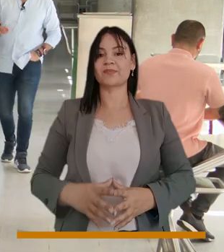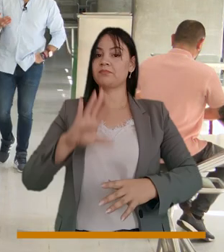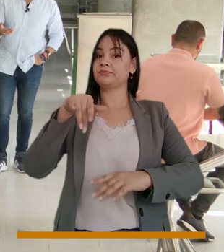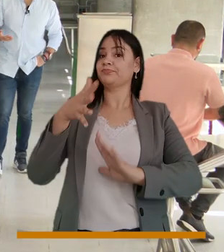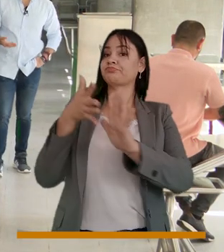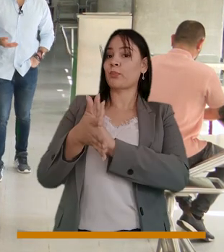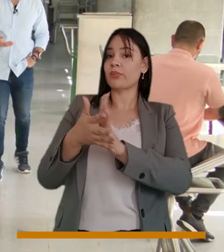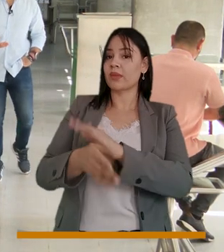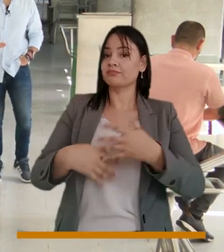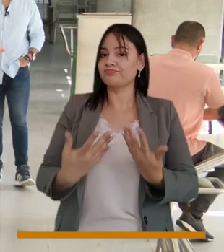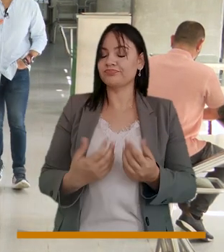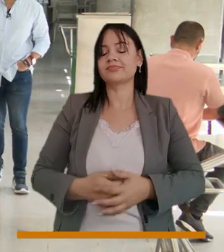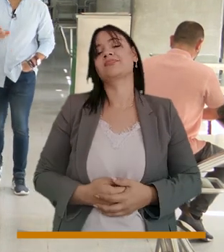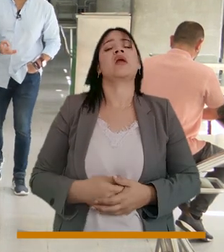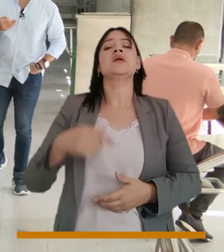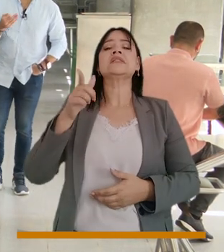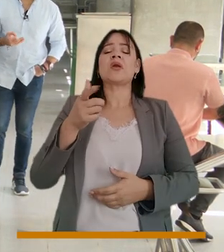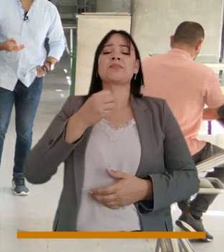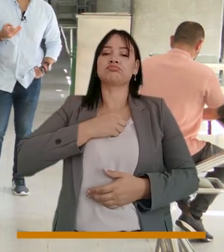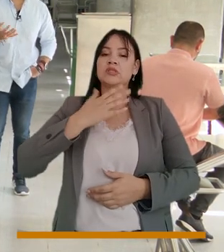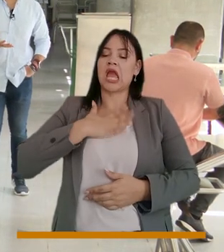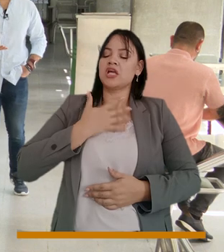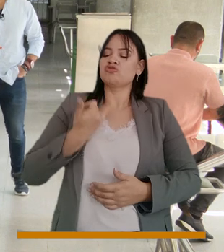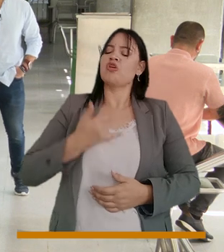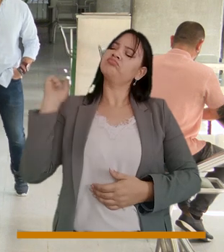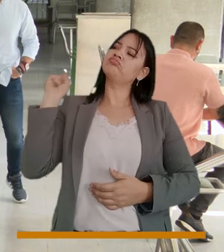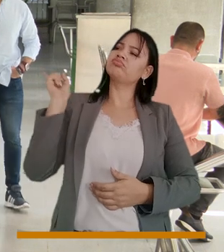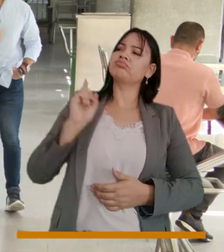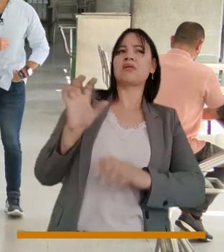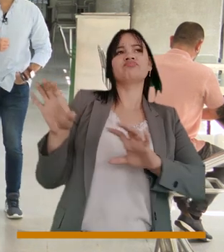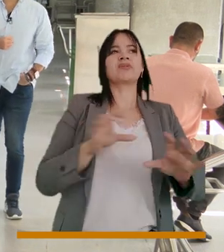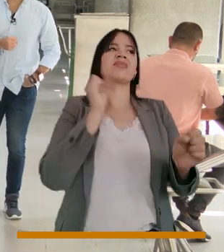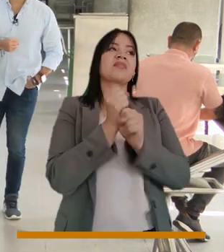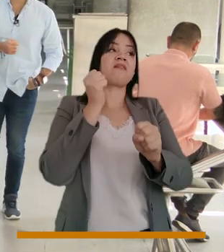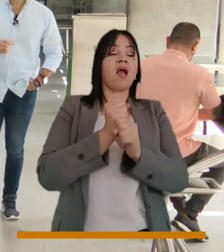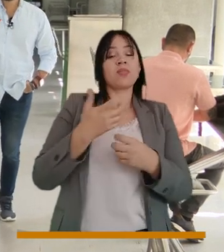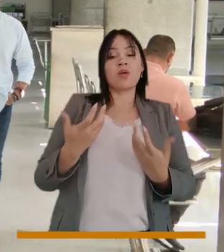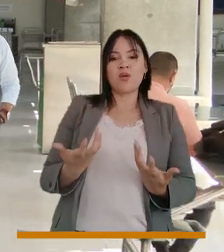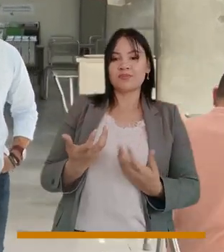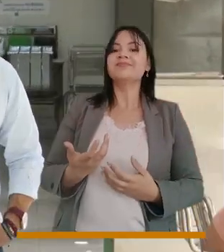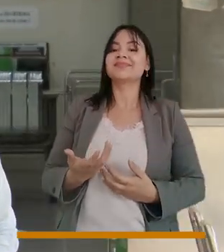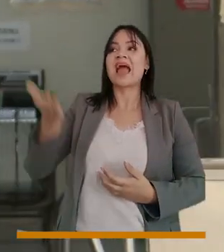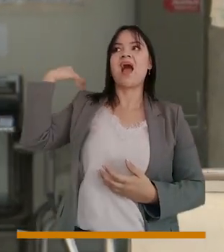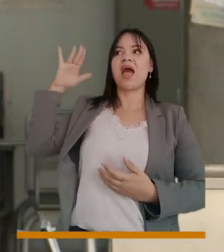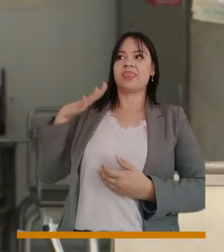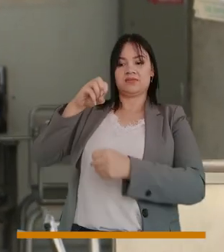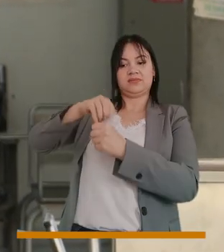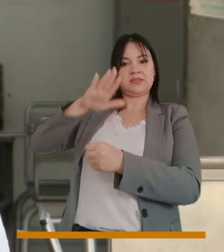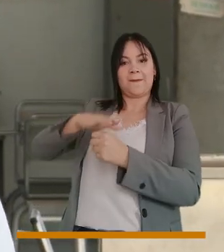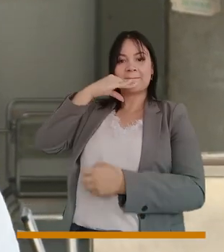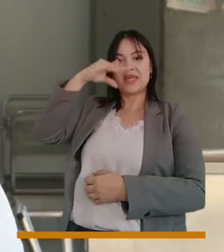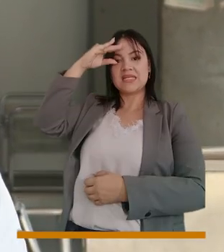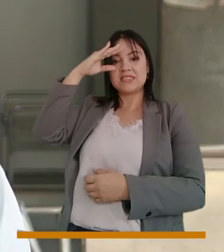Lo primero que les tengo que contar es que todas las oportunidades que he tenido en el ámbito profesional fue gracias a que